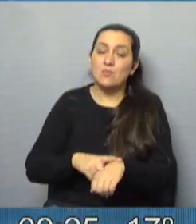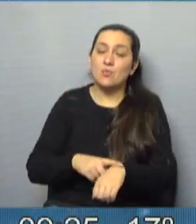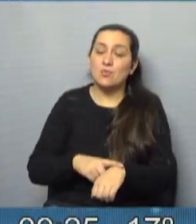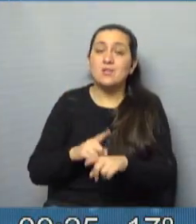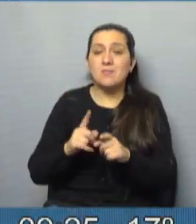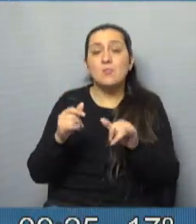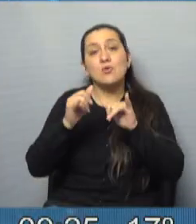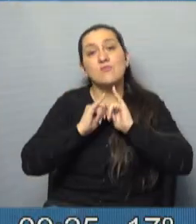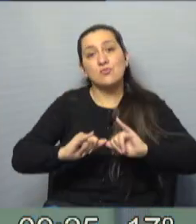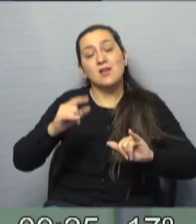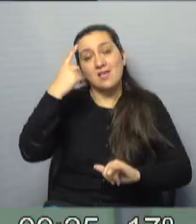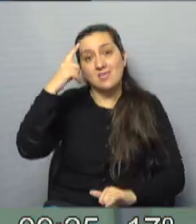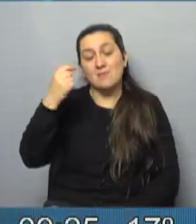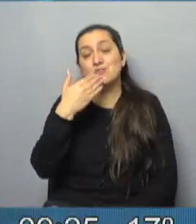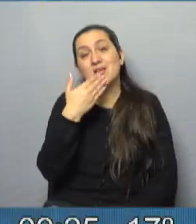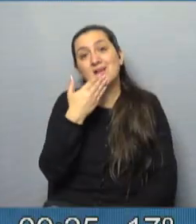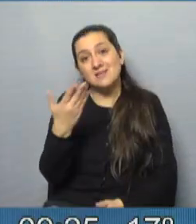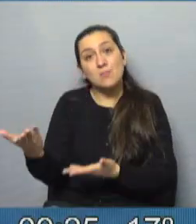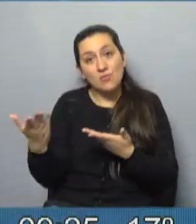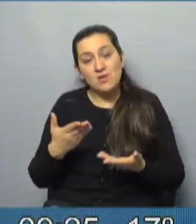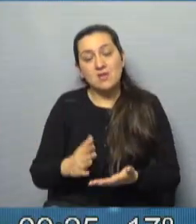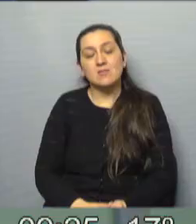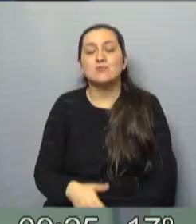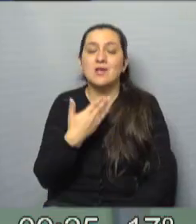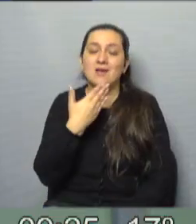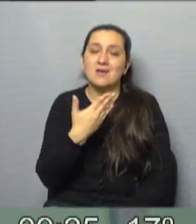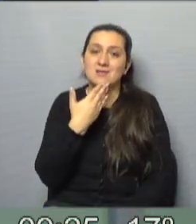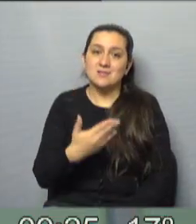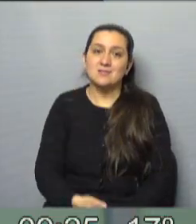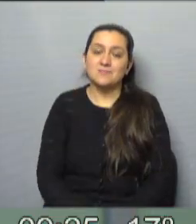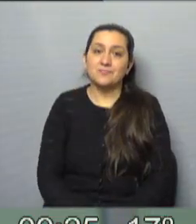por difundir esta idea. Muchas gracias por venir, ¿eh? No, gracias a ustedes. Gracias, Daniel. Gracias. Es momento de...